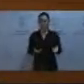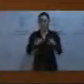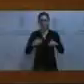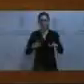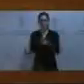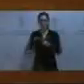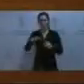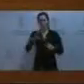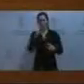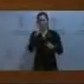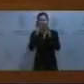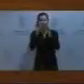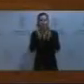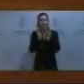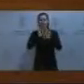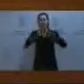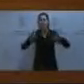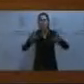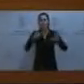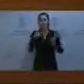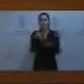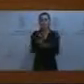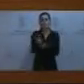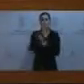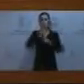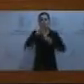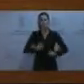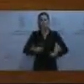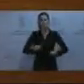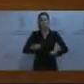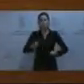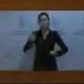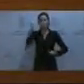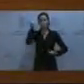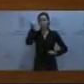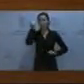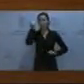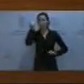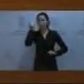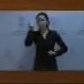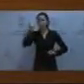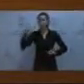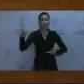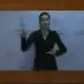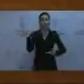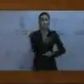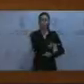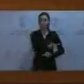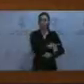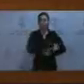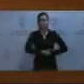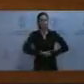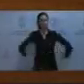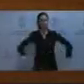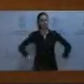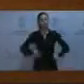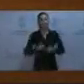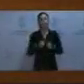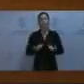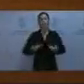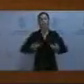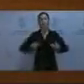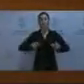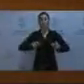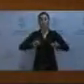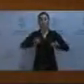resultado es nítido. Si no se paga a la empresa suministradora, esta dejará de suministrar electricidad. Empezará la inundación